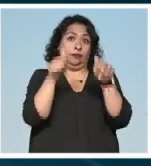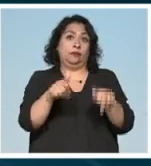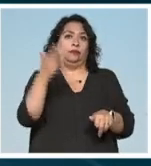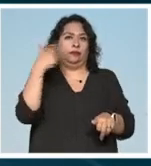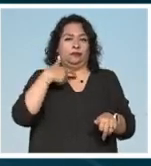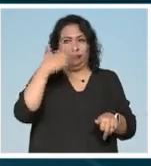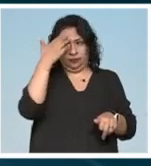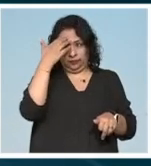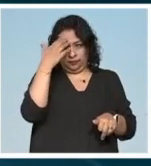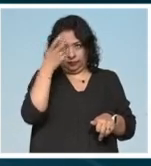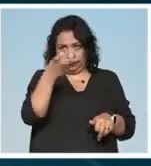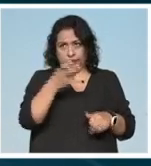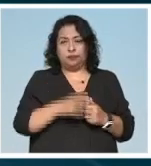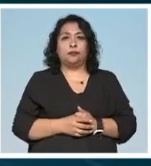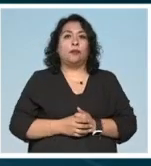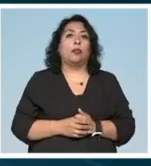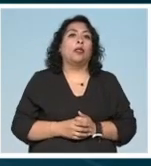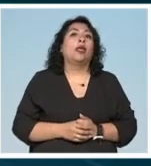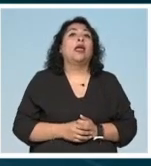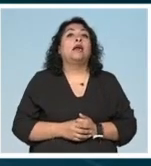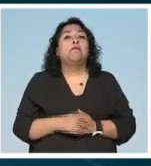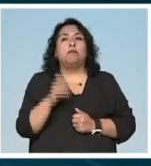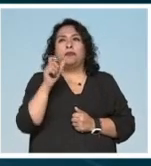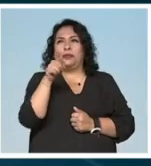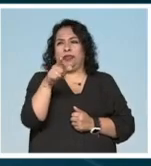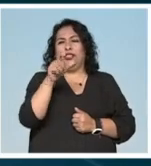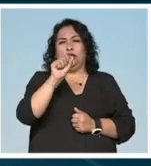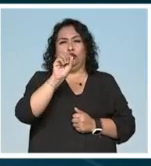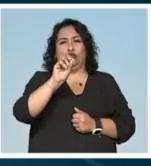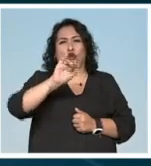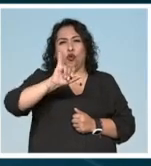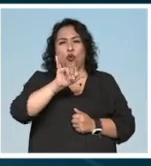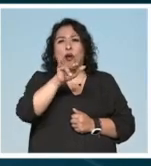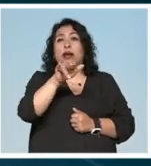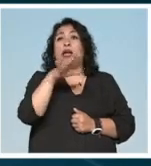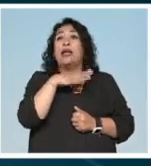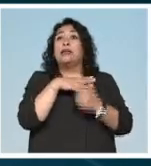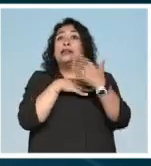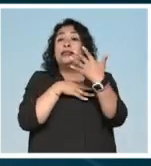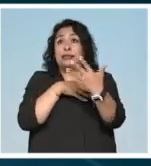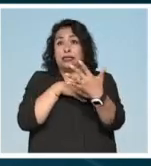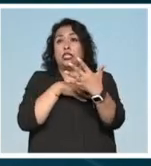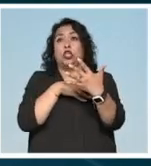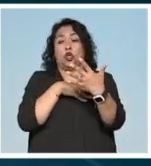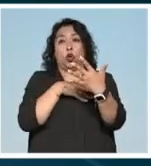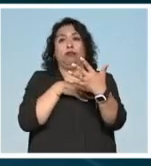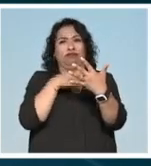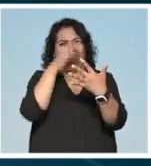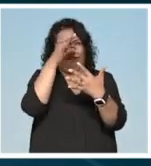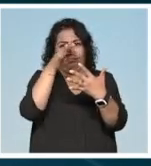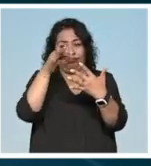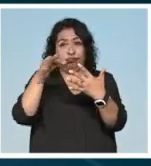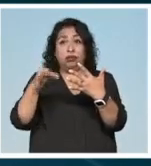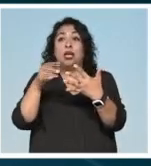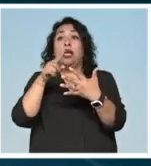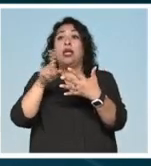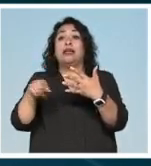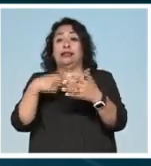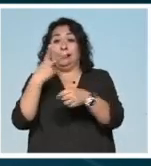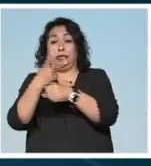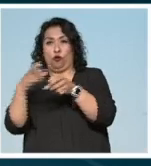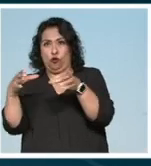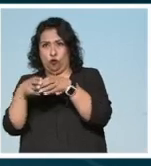este movimiento. A la décima musa, en su primer núcleo, ha dedicado 5 piezas exactas. La artista, en el segundo